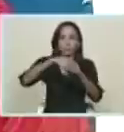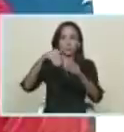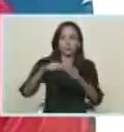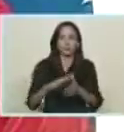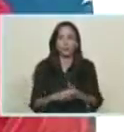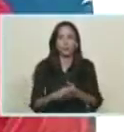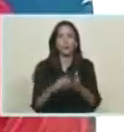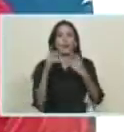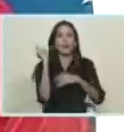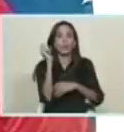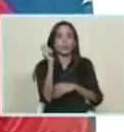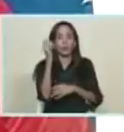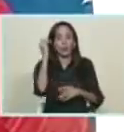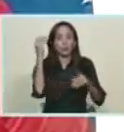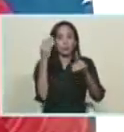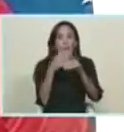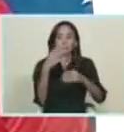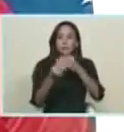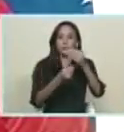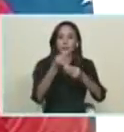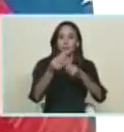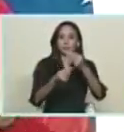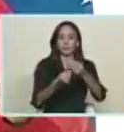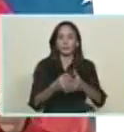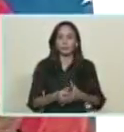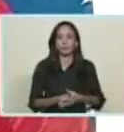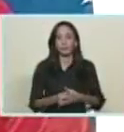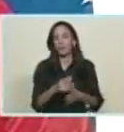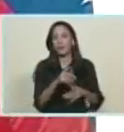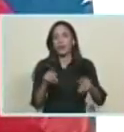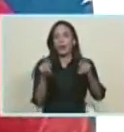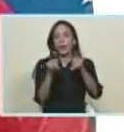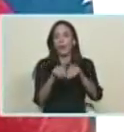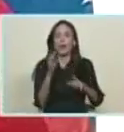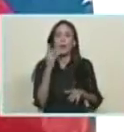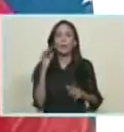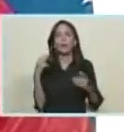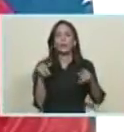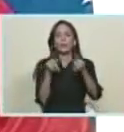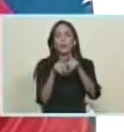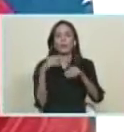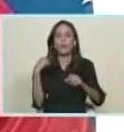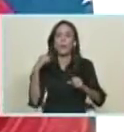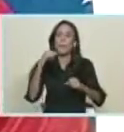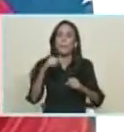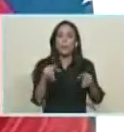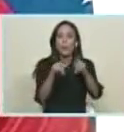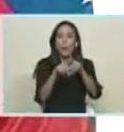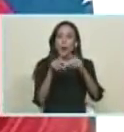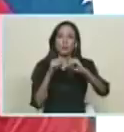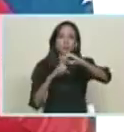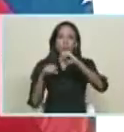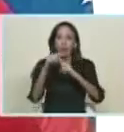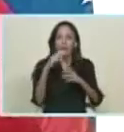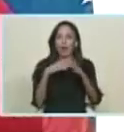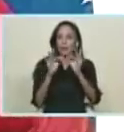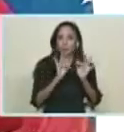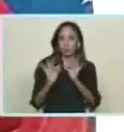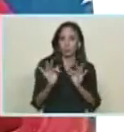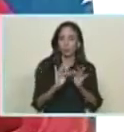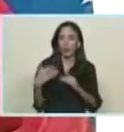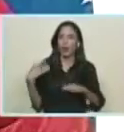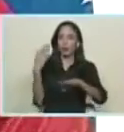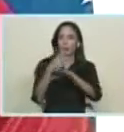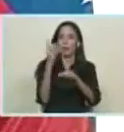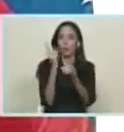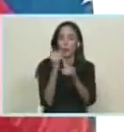una de las grandes tareas. Es como un boxeador que se está preparando para el